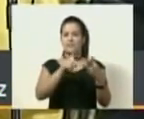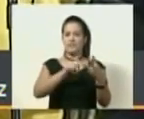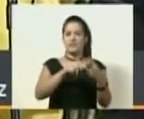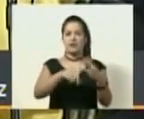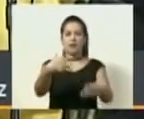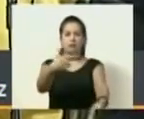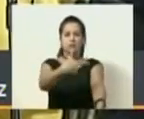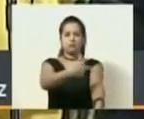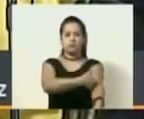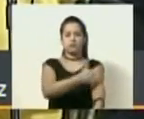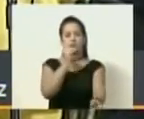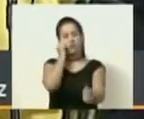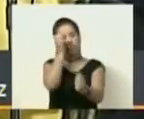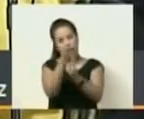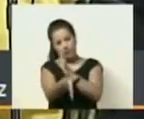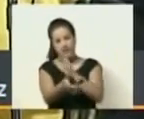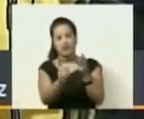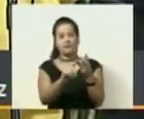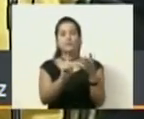anestesiólogos,